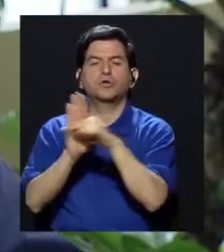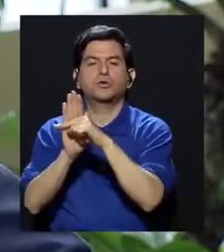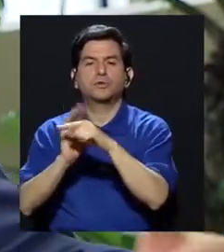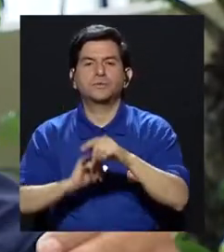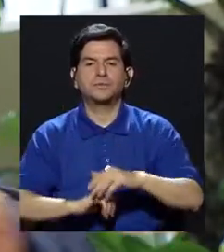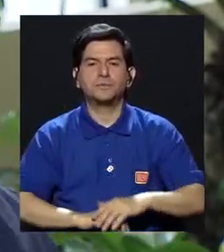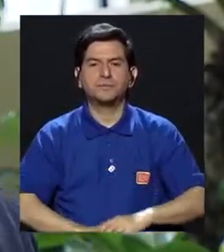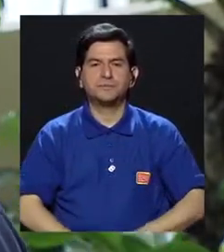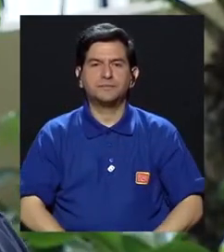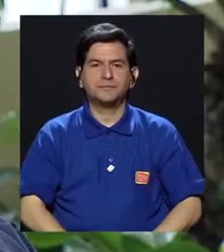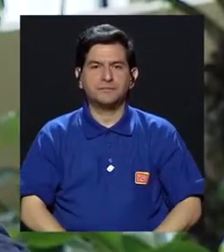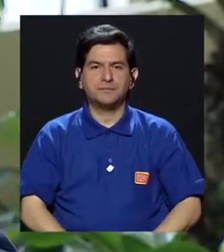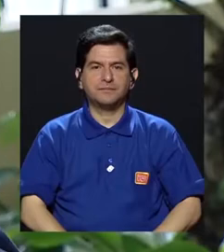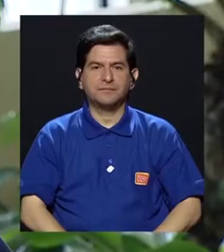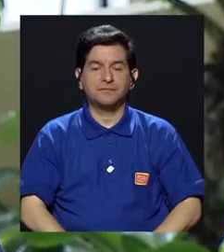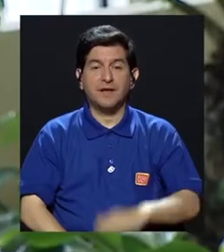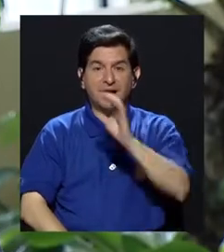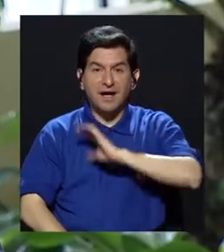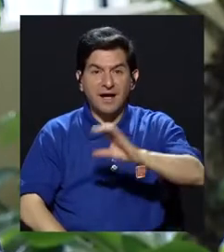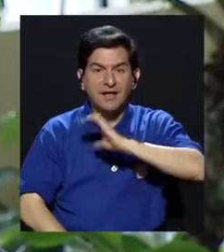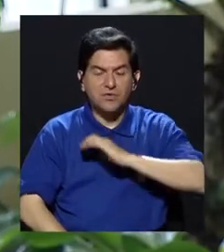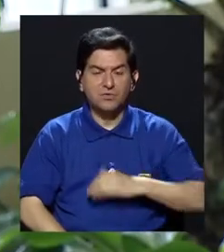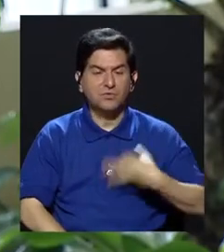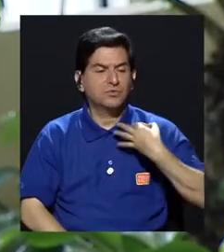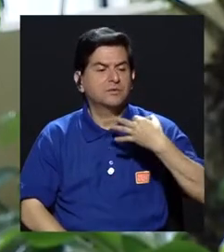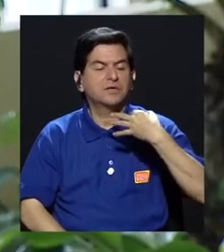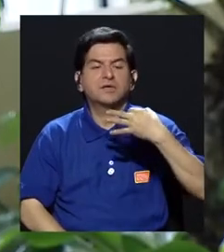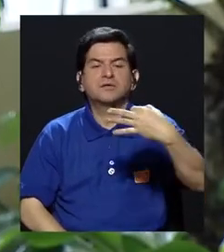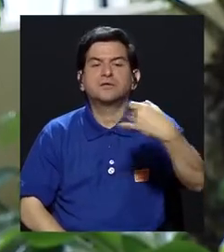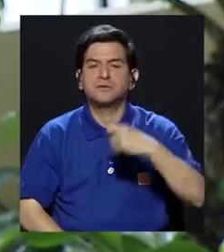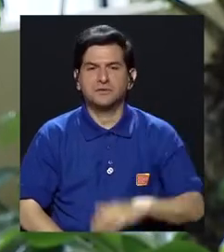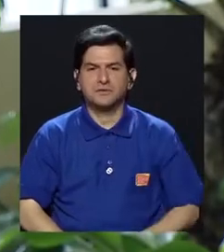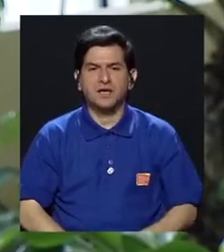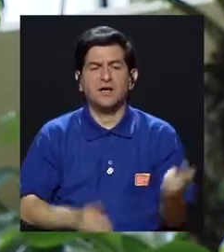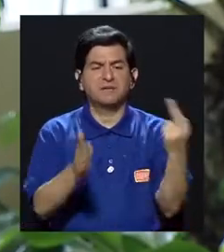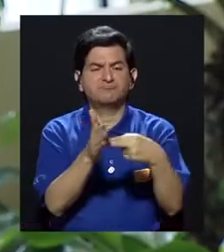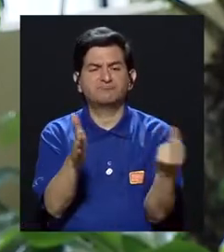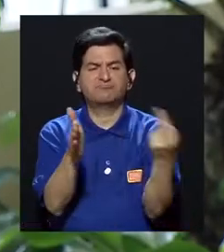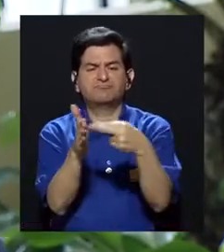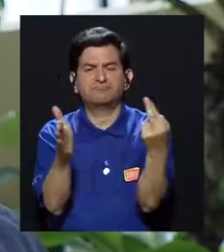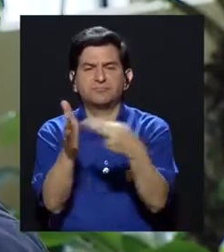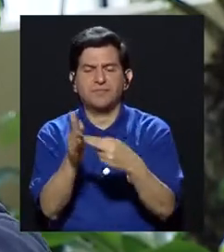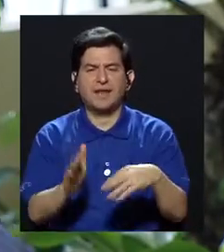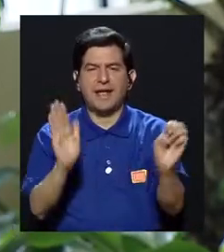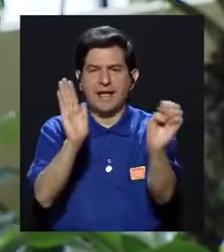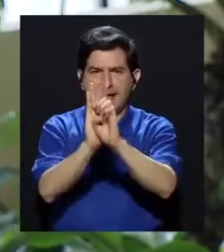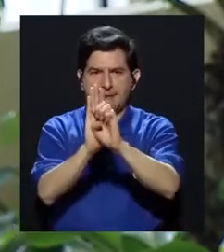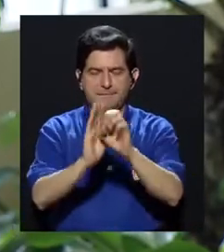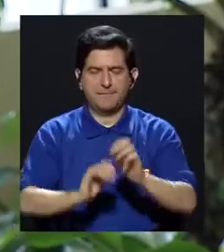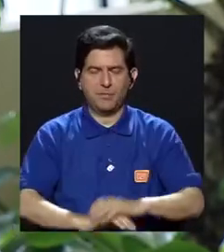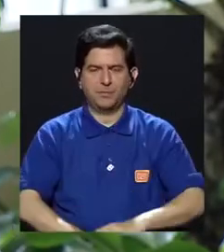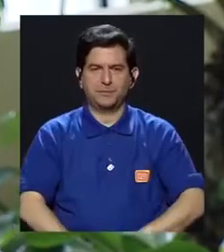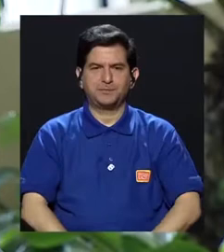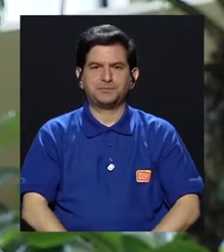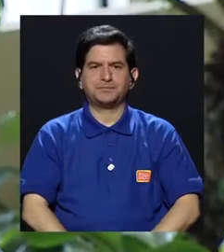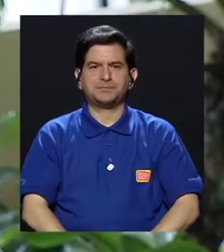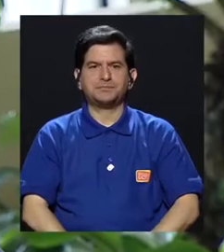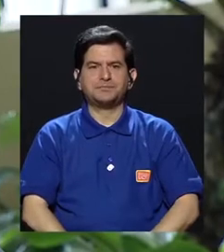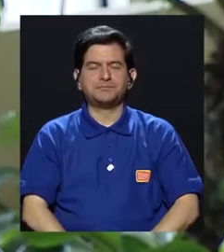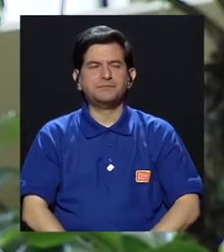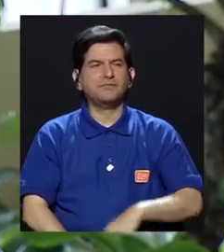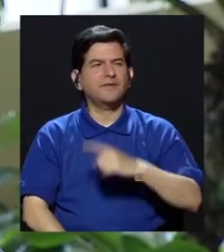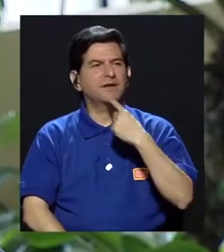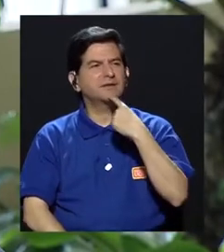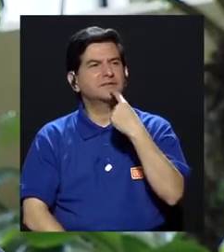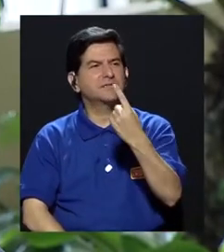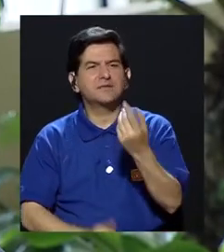otros. Entonces hay conductas de la vida cotidiana que reproducen, puedo poner ejemplos, digamos, el